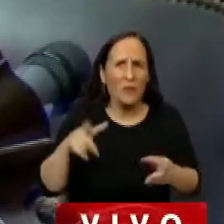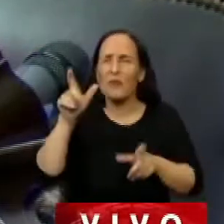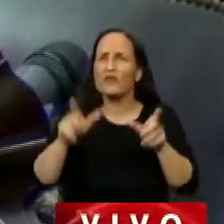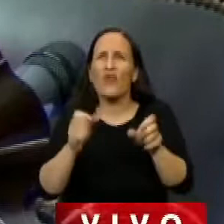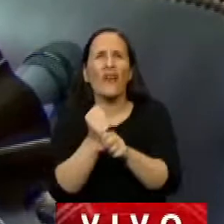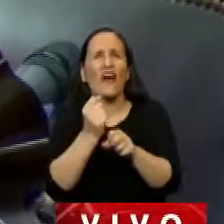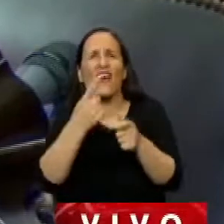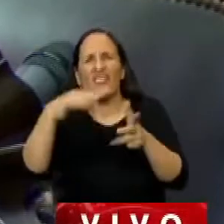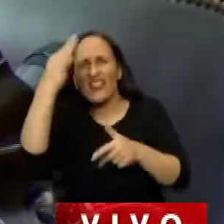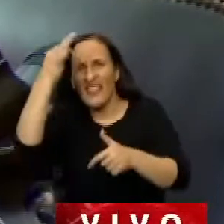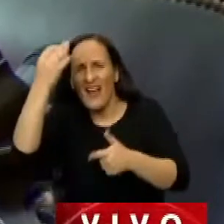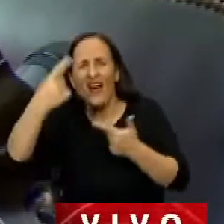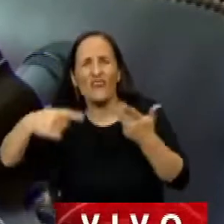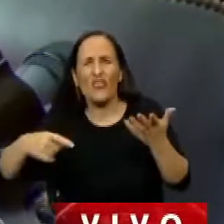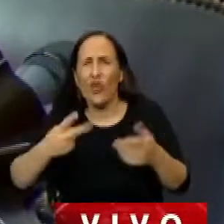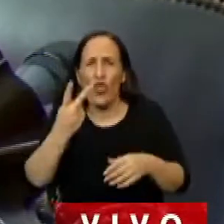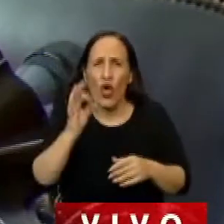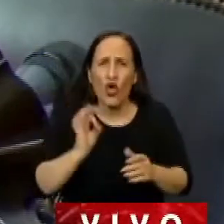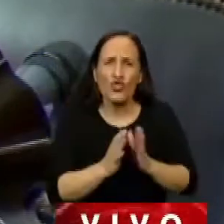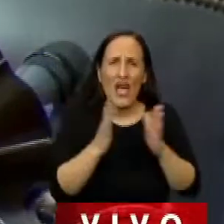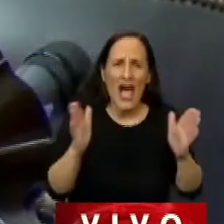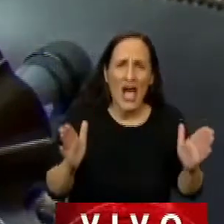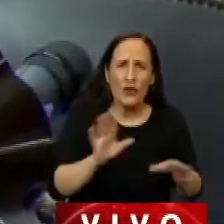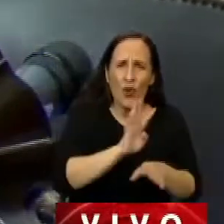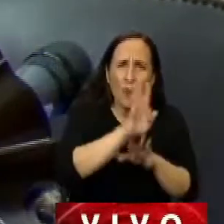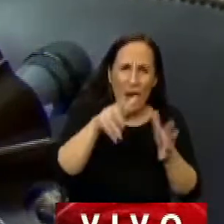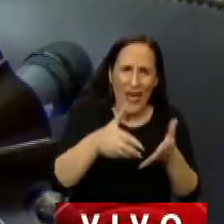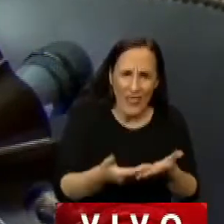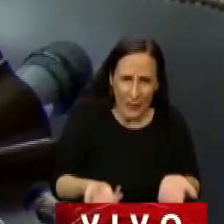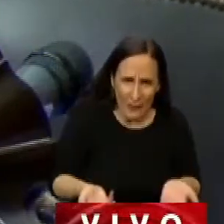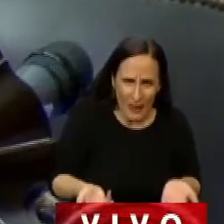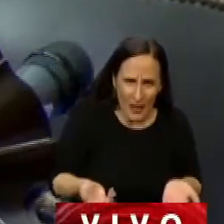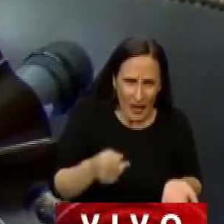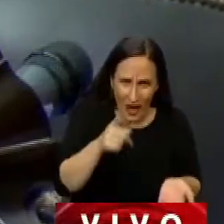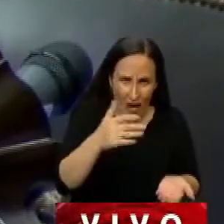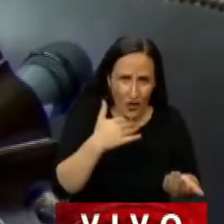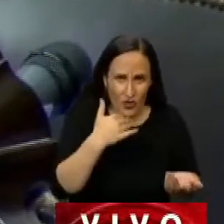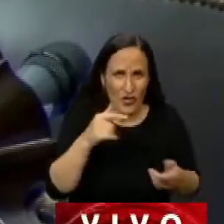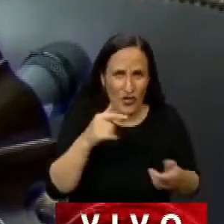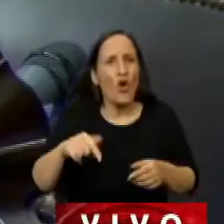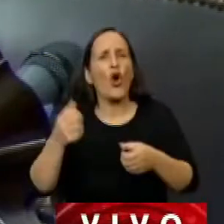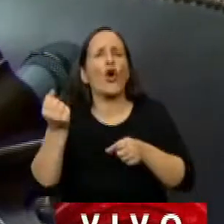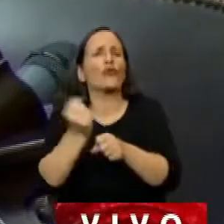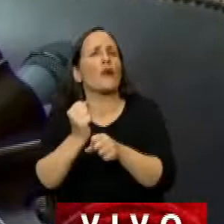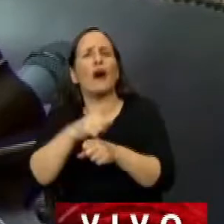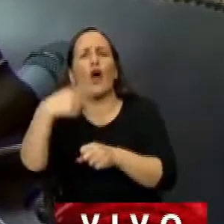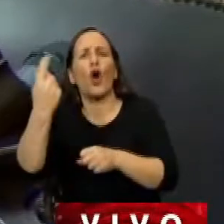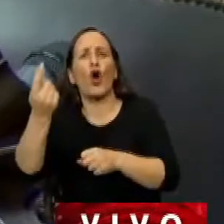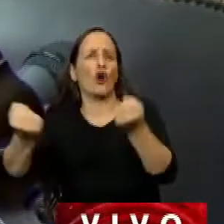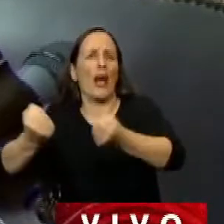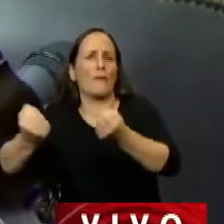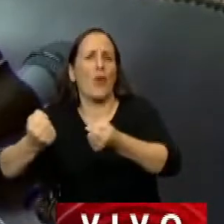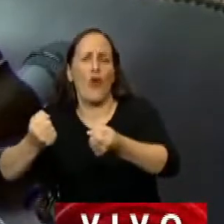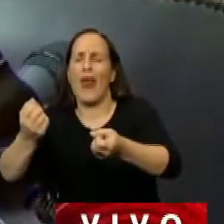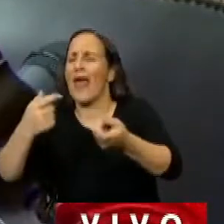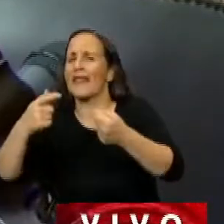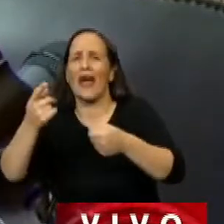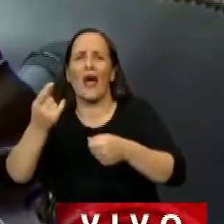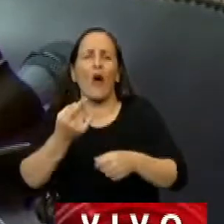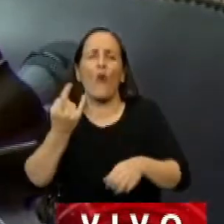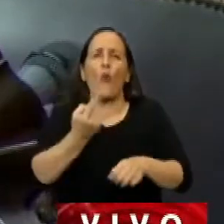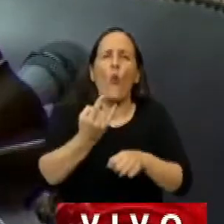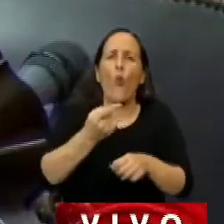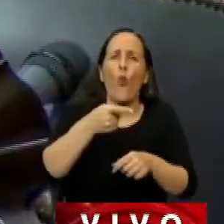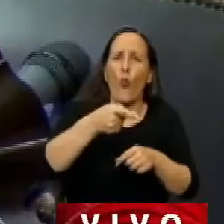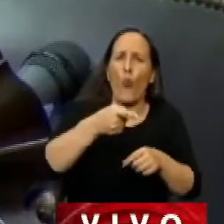escenógrafos, durante estos dos años de la pandemia? ¿No conocen ningún músico, ninguna música que hoy es fletero o fletera o ha tenido que salir a trabajar en Uber?